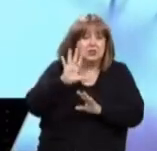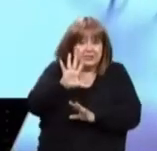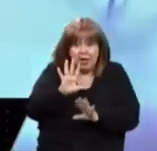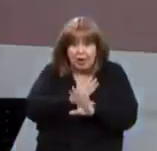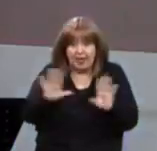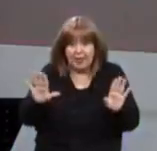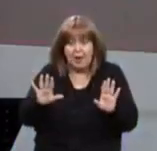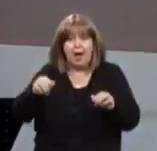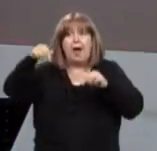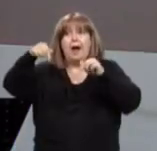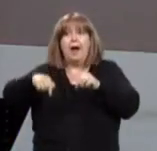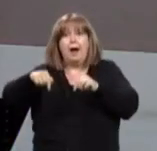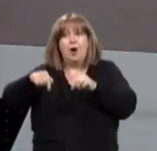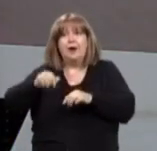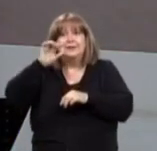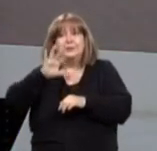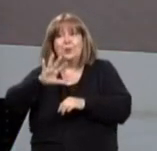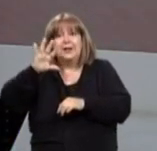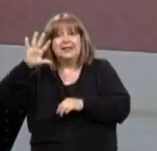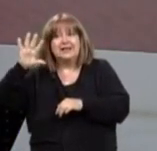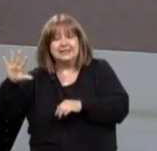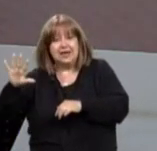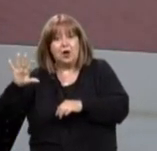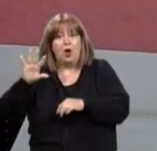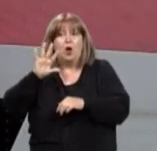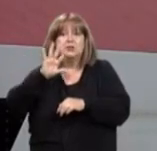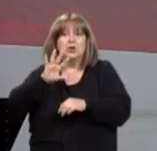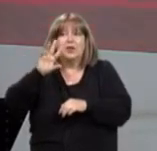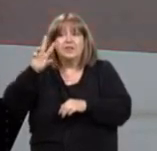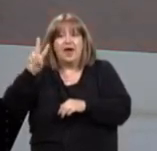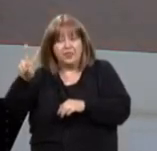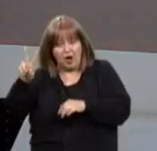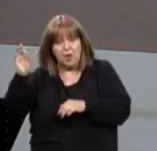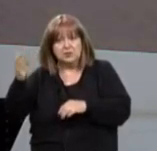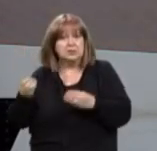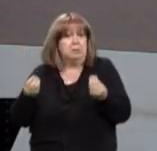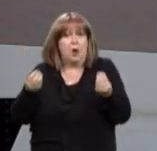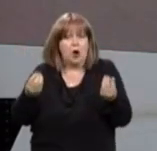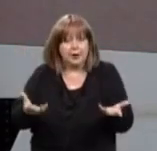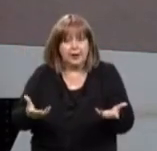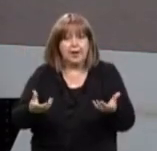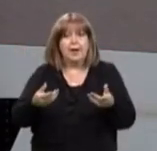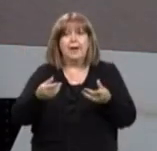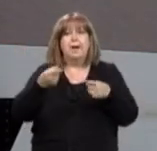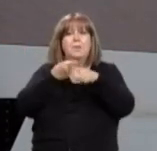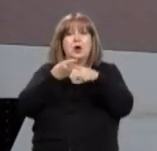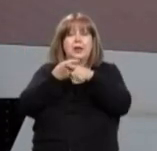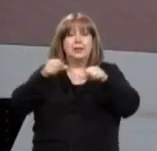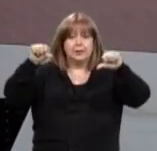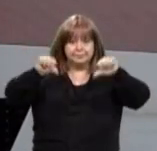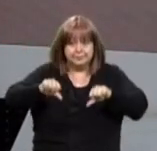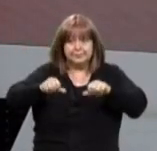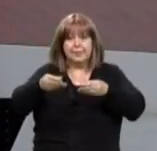para decirlo literalmente, hoy la pobreza en el país está en el 52%. ¿Qué pasó? Mala administración, malas políticas, dijo el